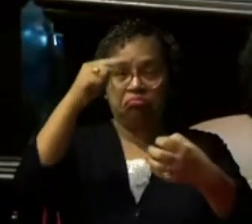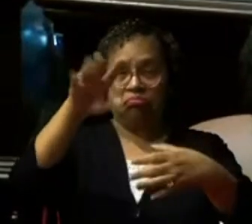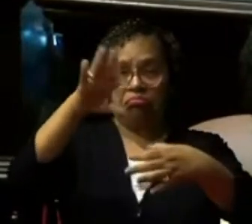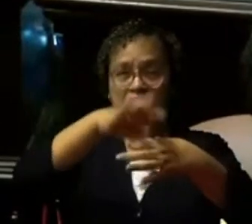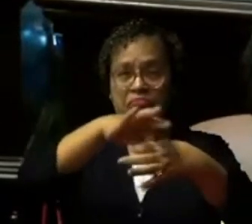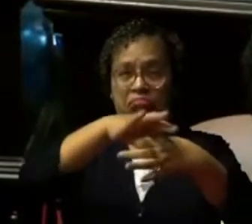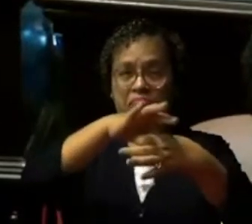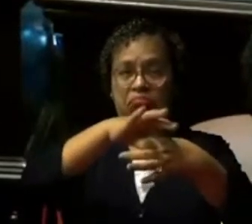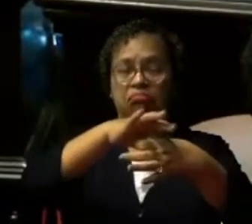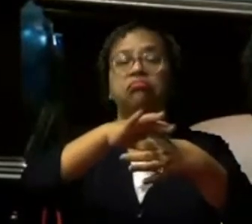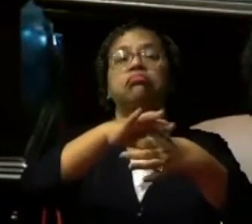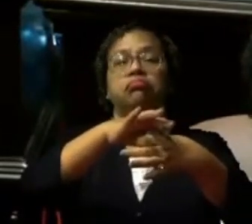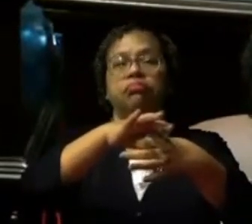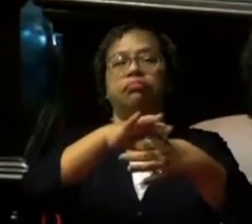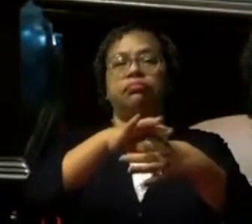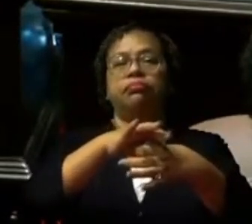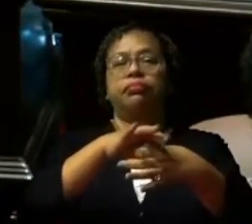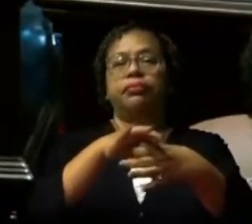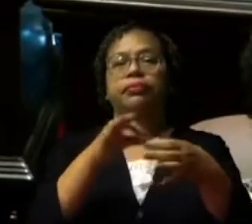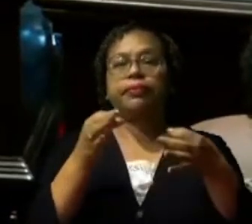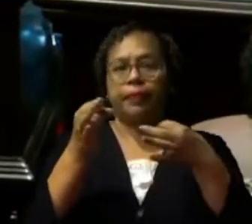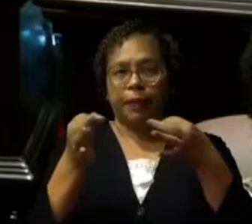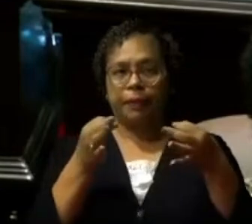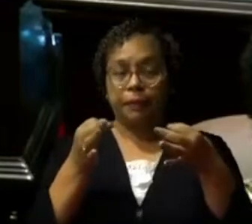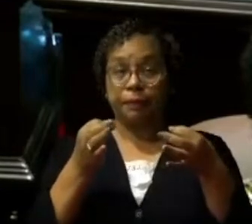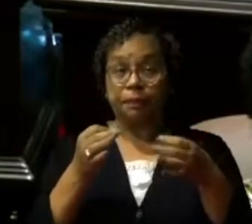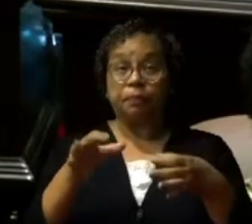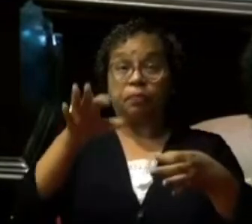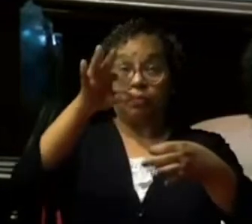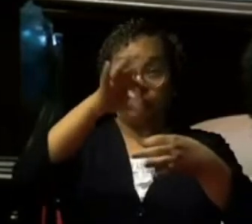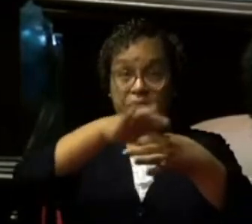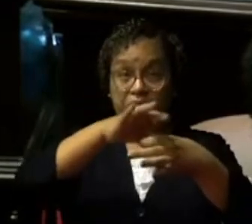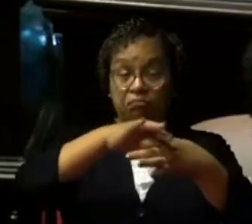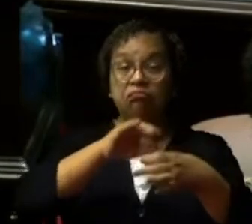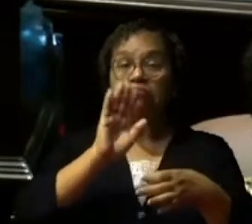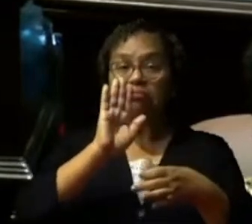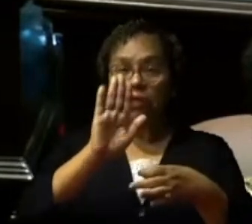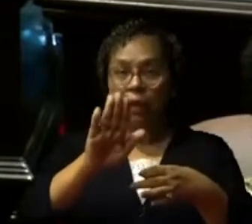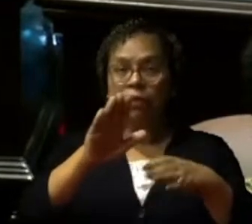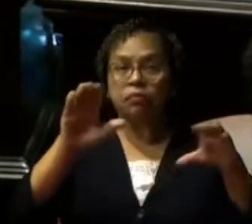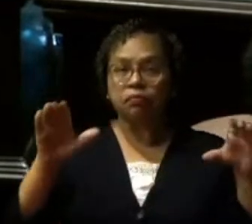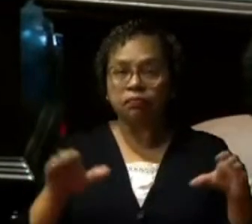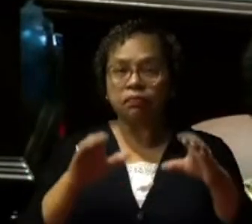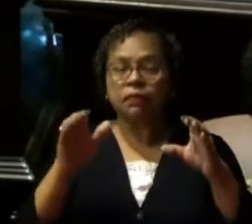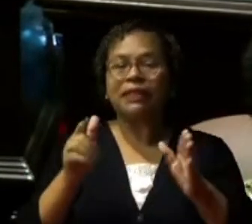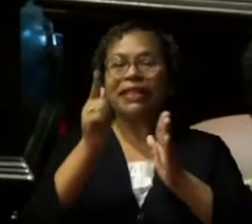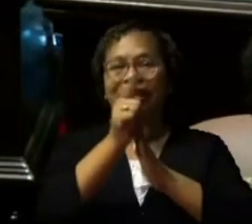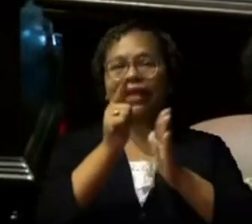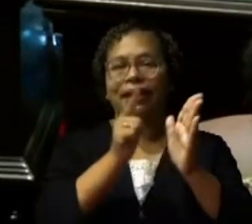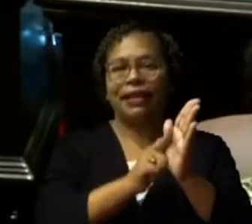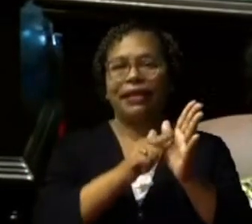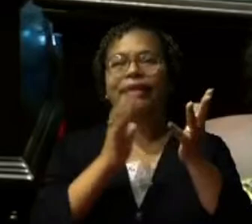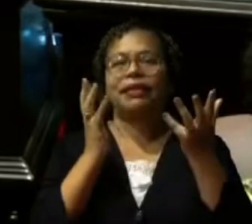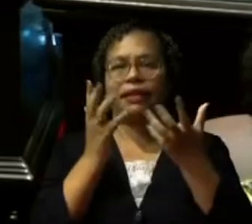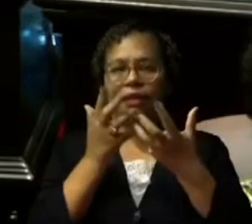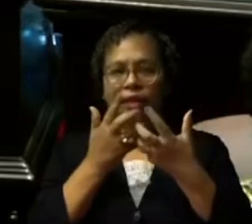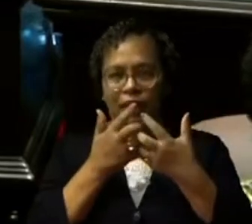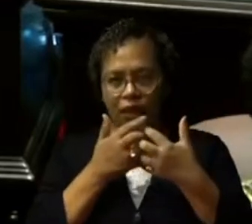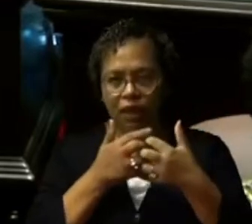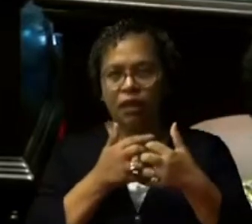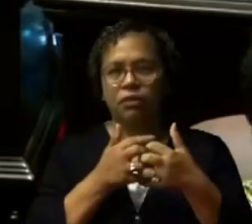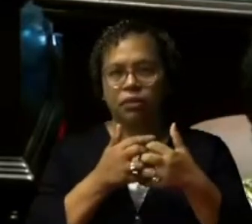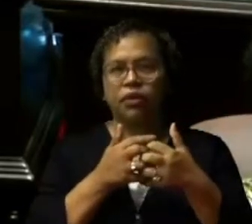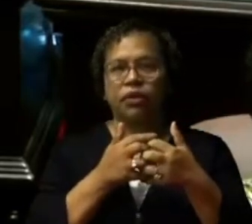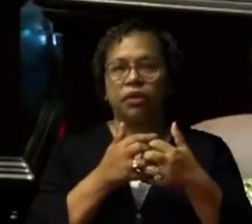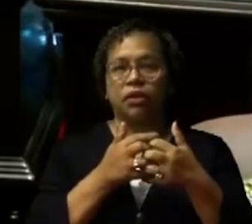siguiente: las elecciones se celebrarán conforme a la ley y con representación de las minorías